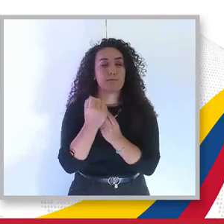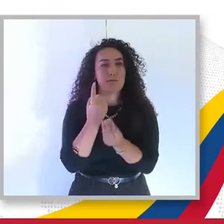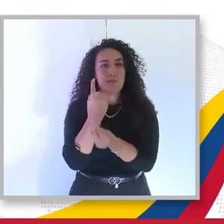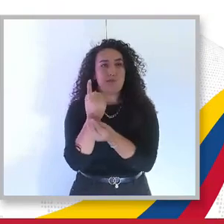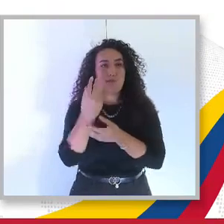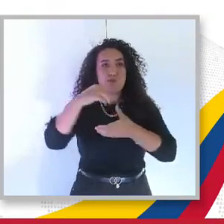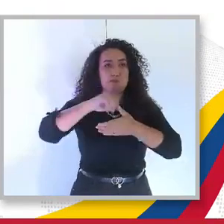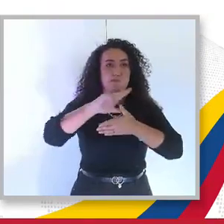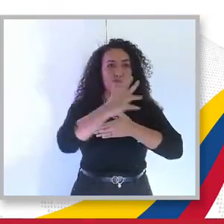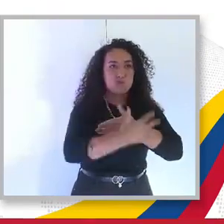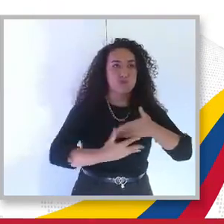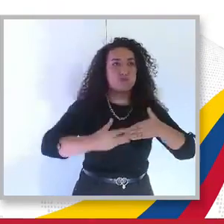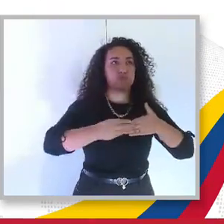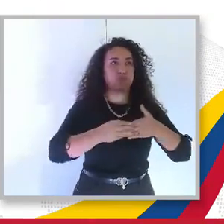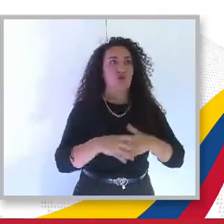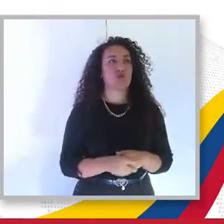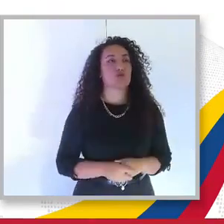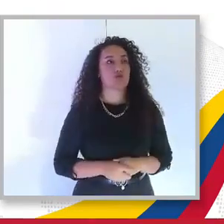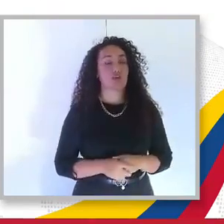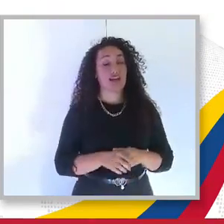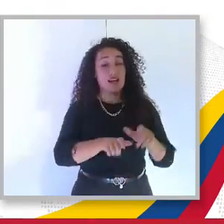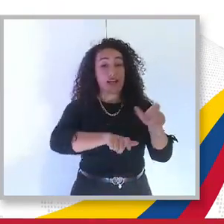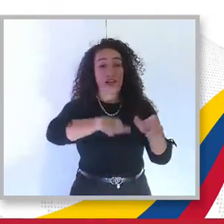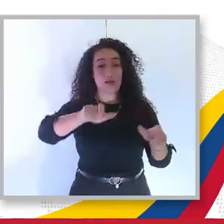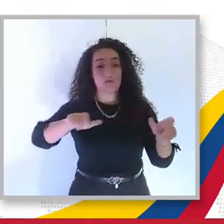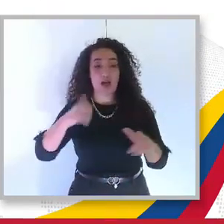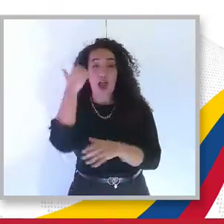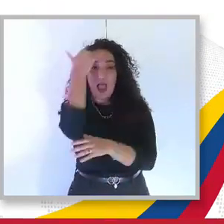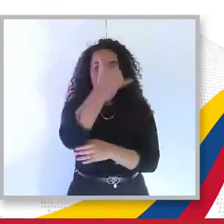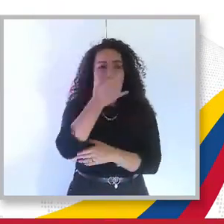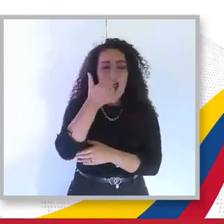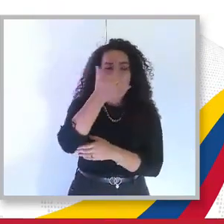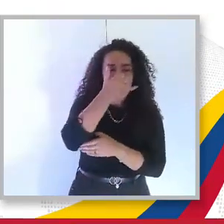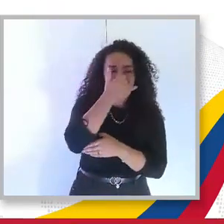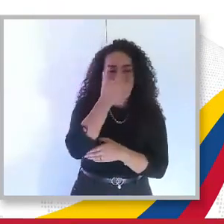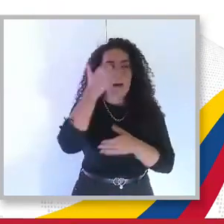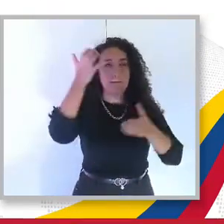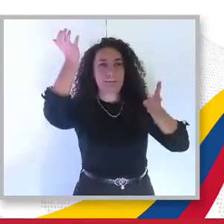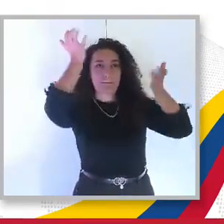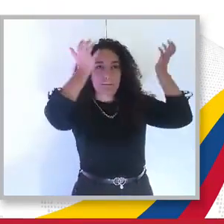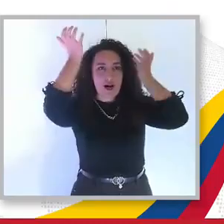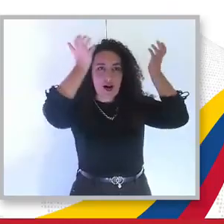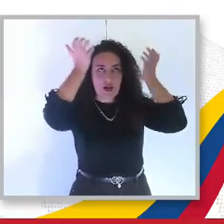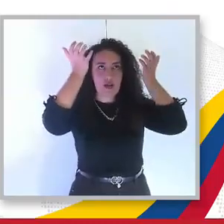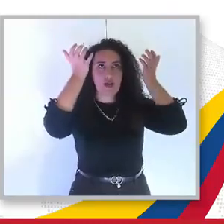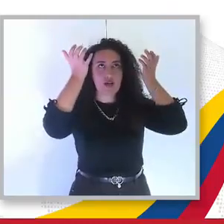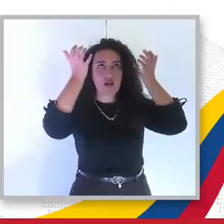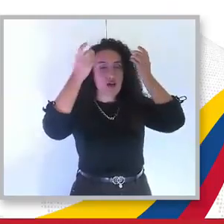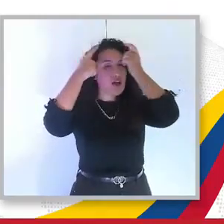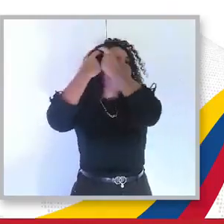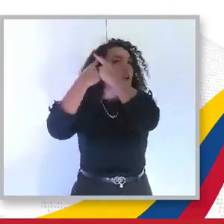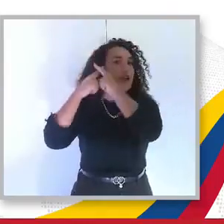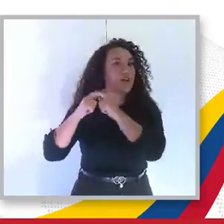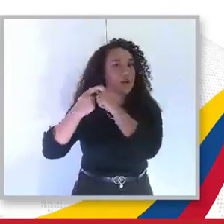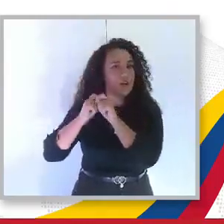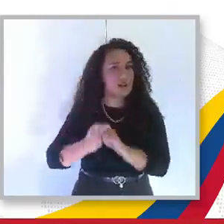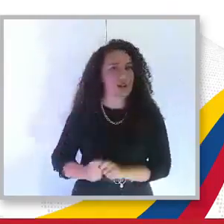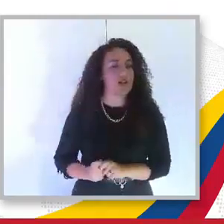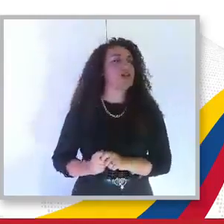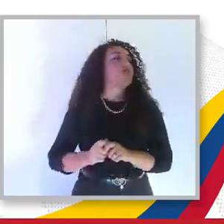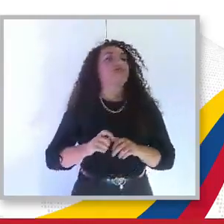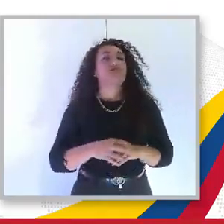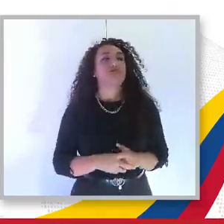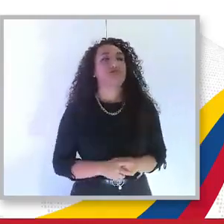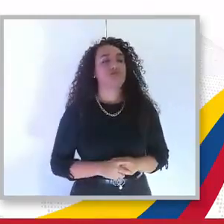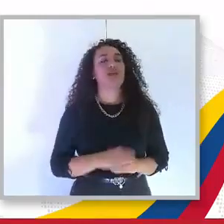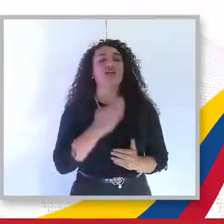que no se me ofenda a nadie al pueblo afrocolombiano, negro, palenquero y raizal, que son una enorme fuente de inspiración a todos sus hermanos